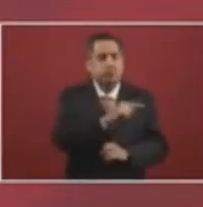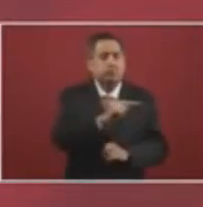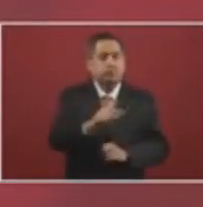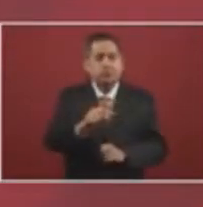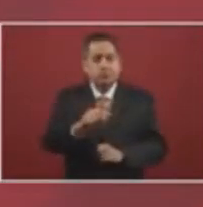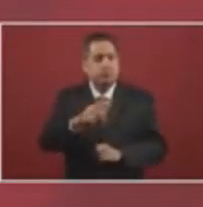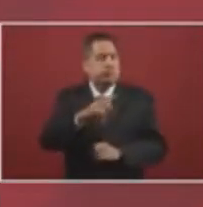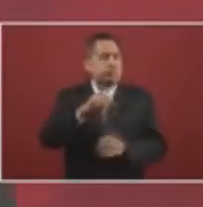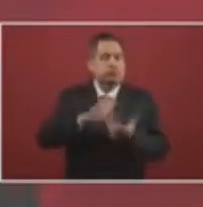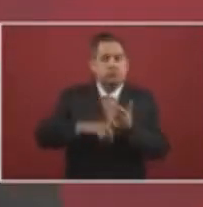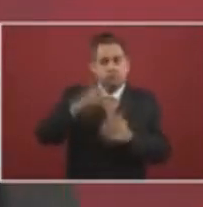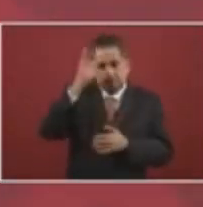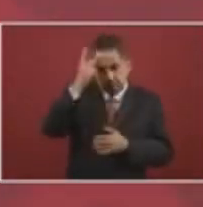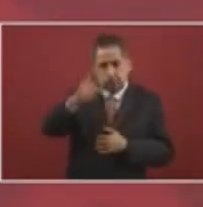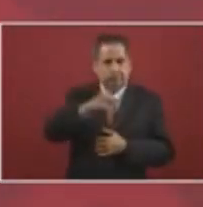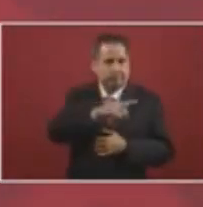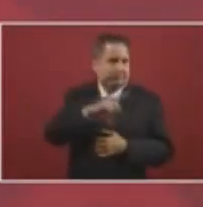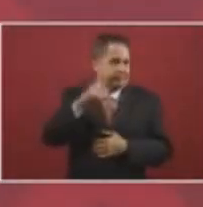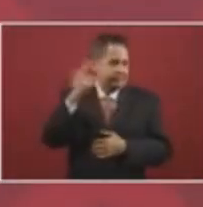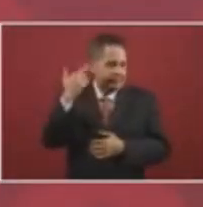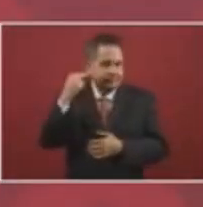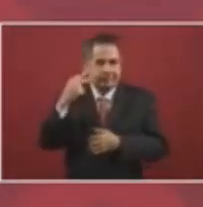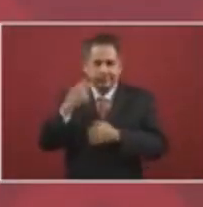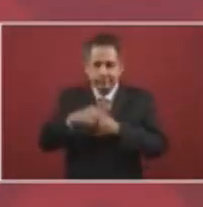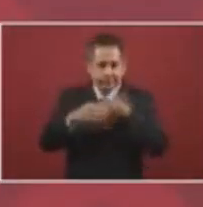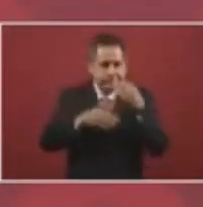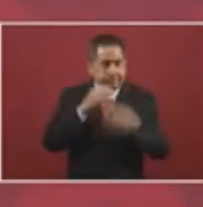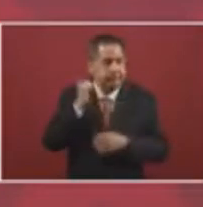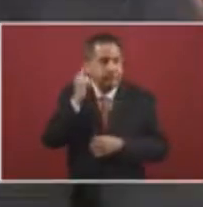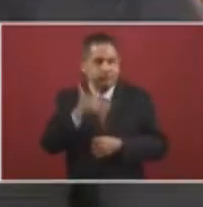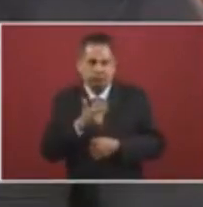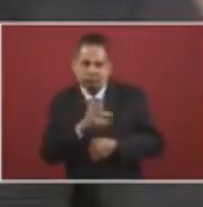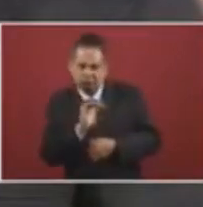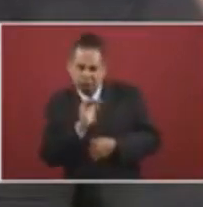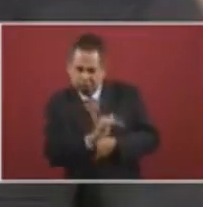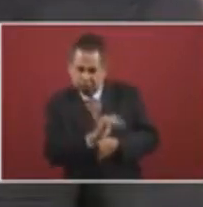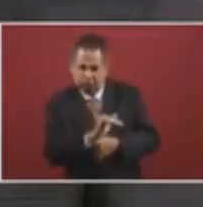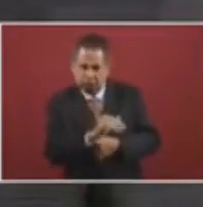el dueño de una estación de radio de televisión que